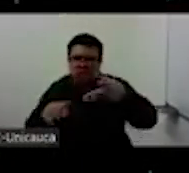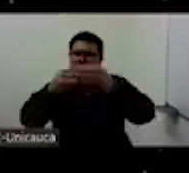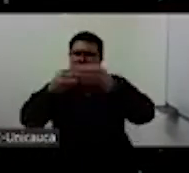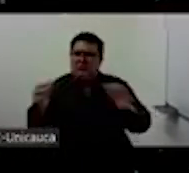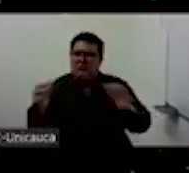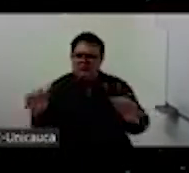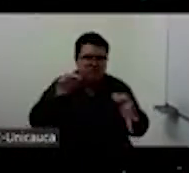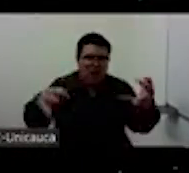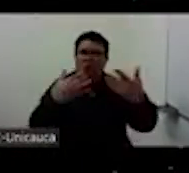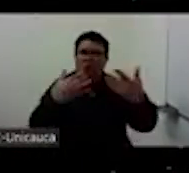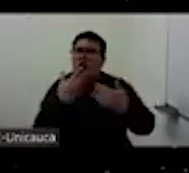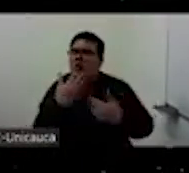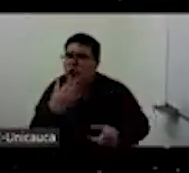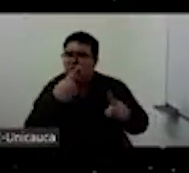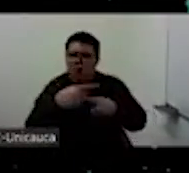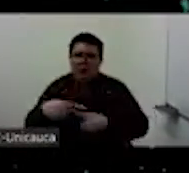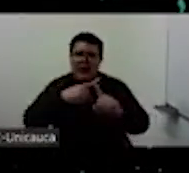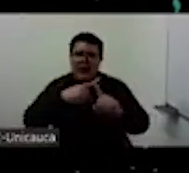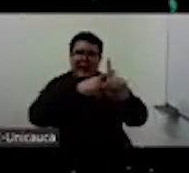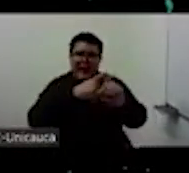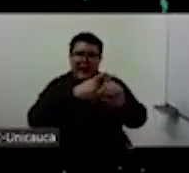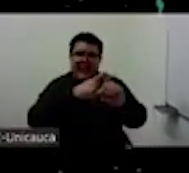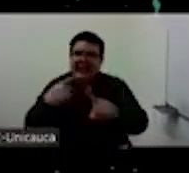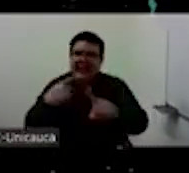colores, de figuras que